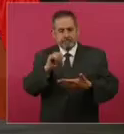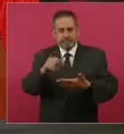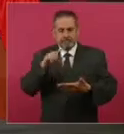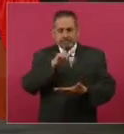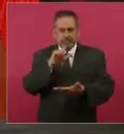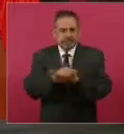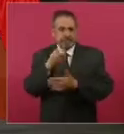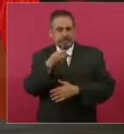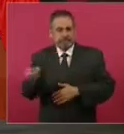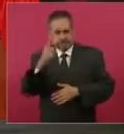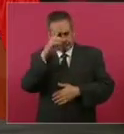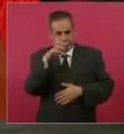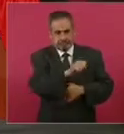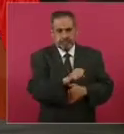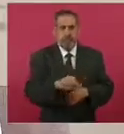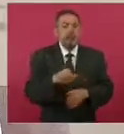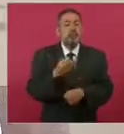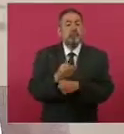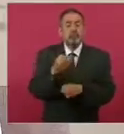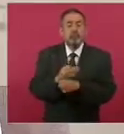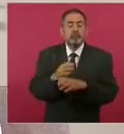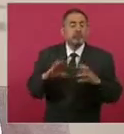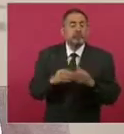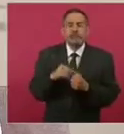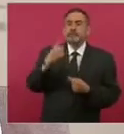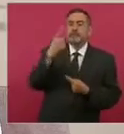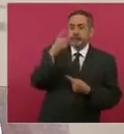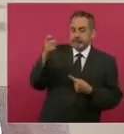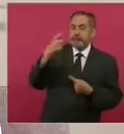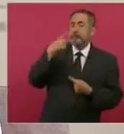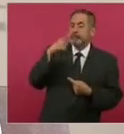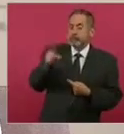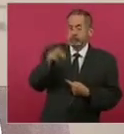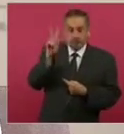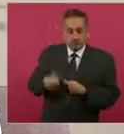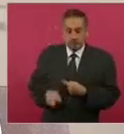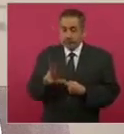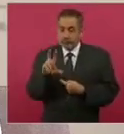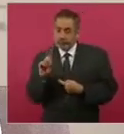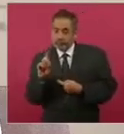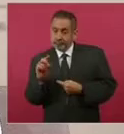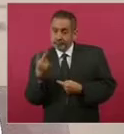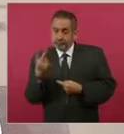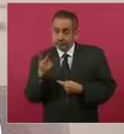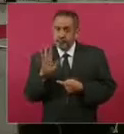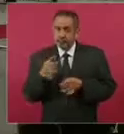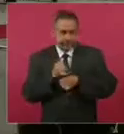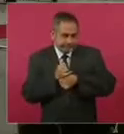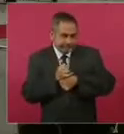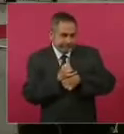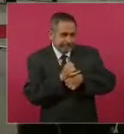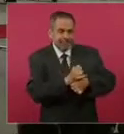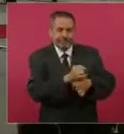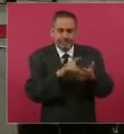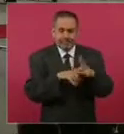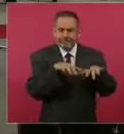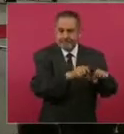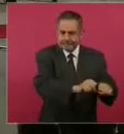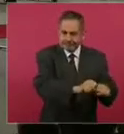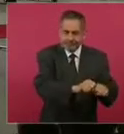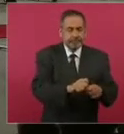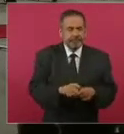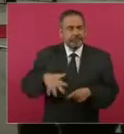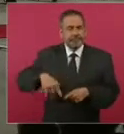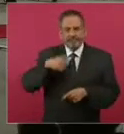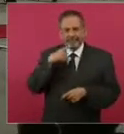actualmente solo tengamos 32 carpetas de investigación en trámite, 5 han sido judicializadas, pero son relativas a los 7 casos